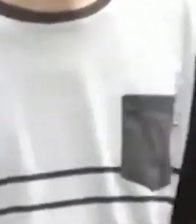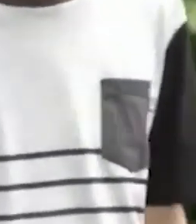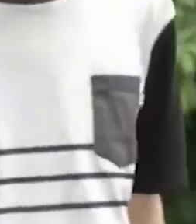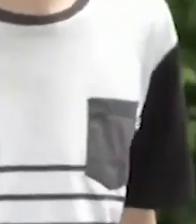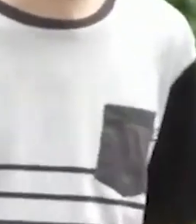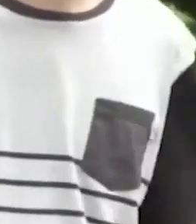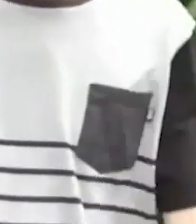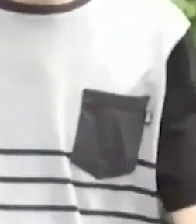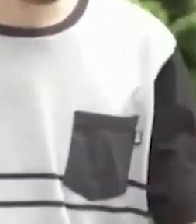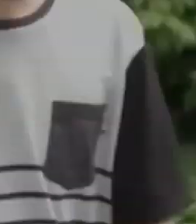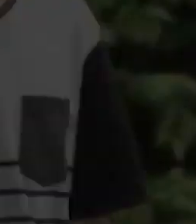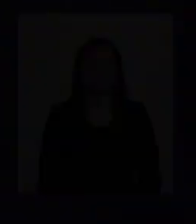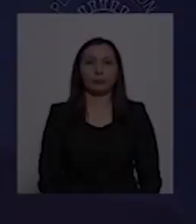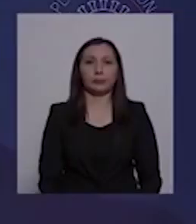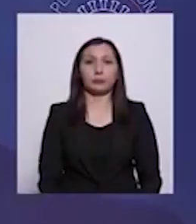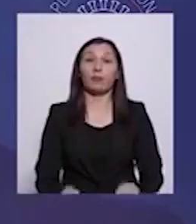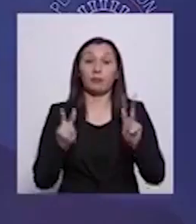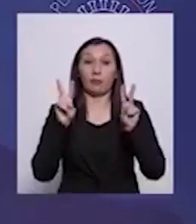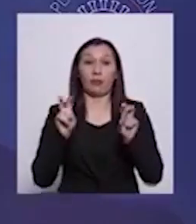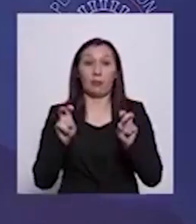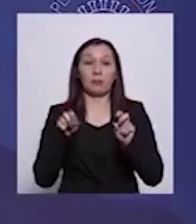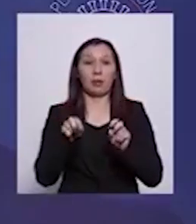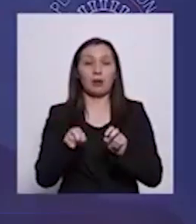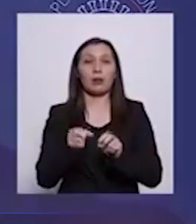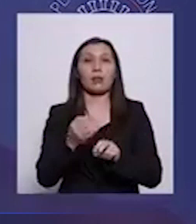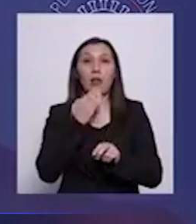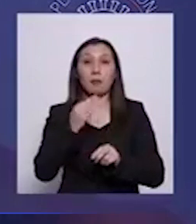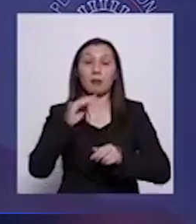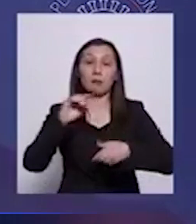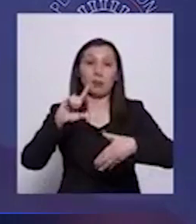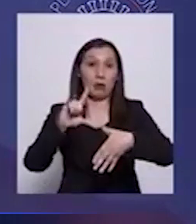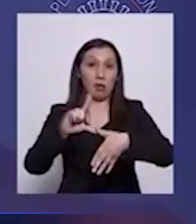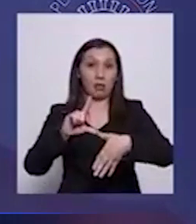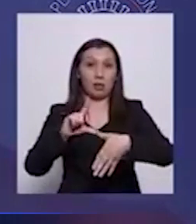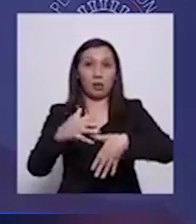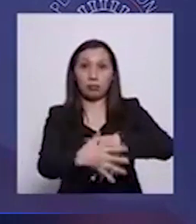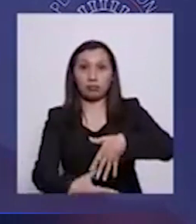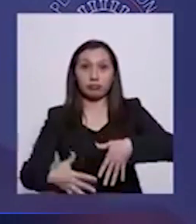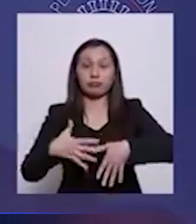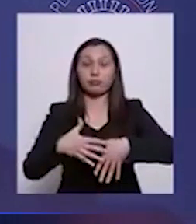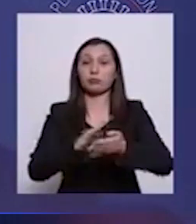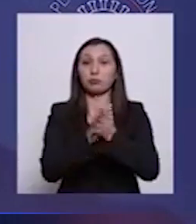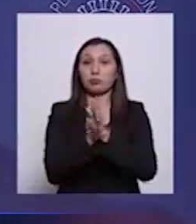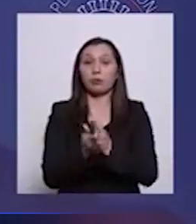a esa hora en el contexto de américa latina'